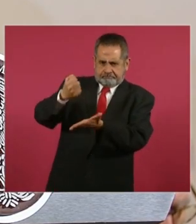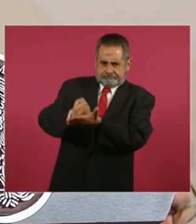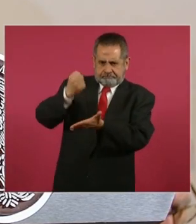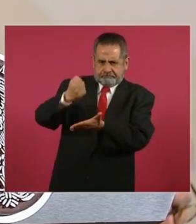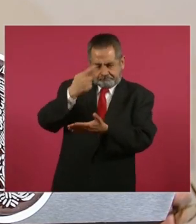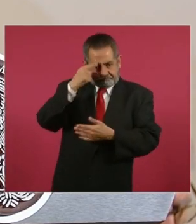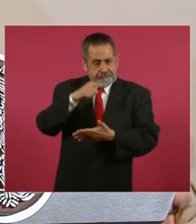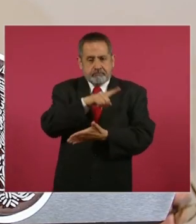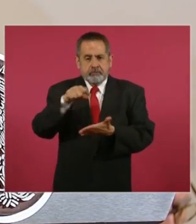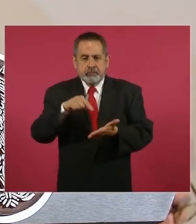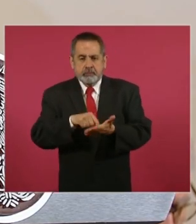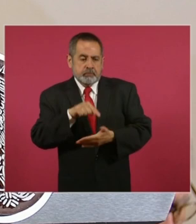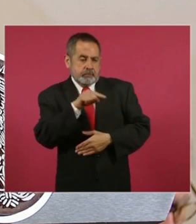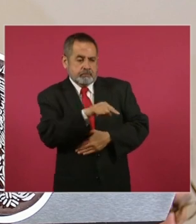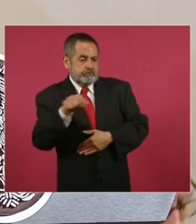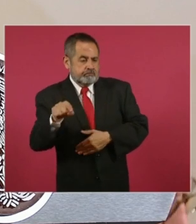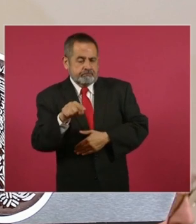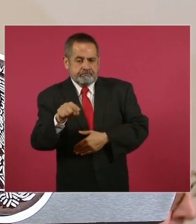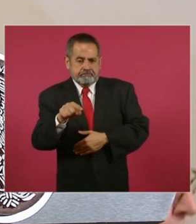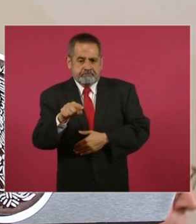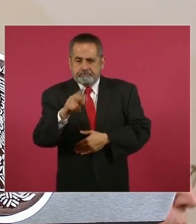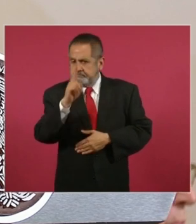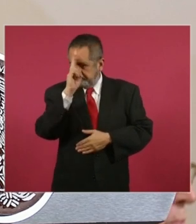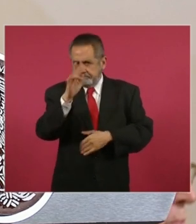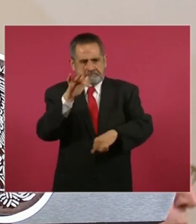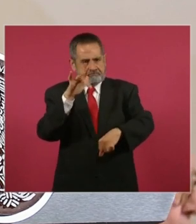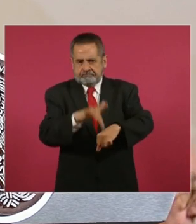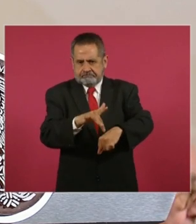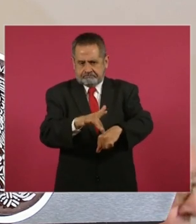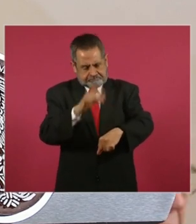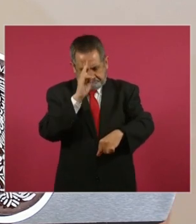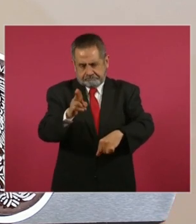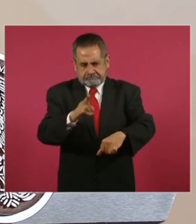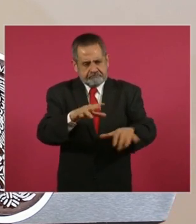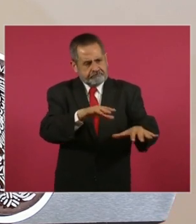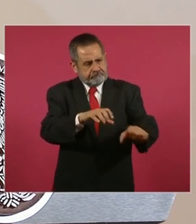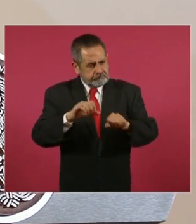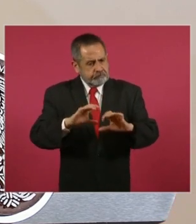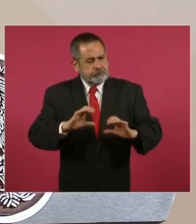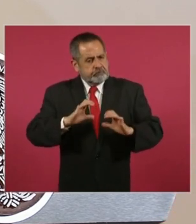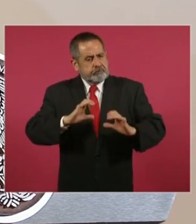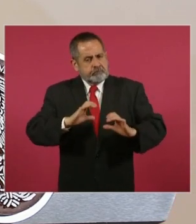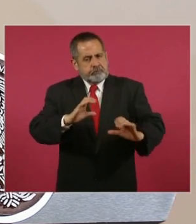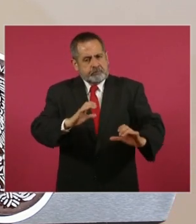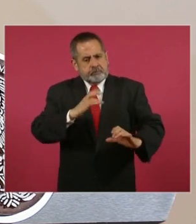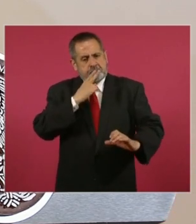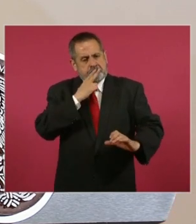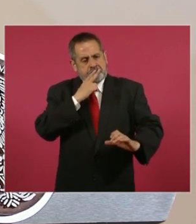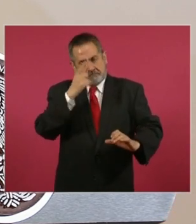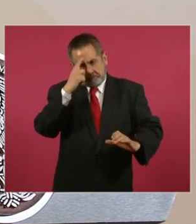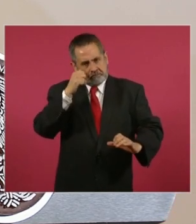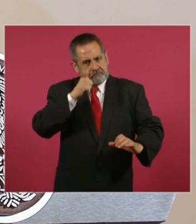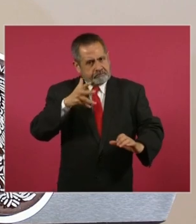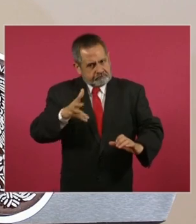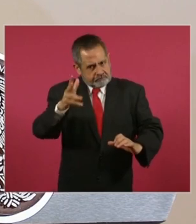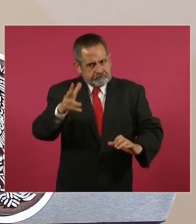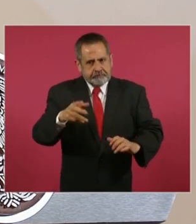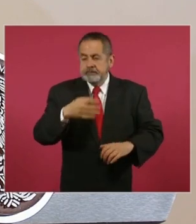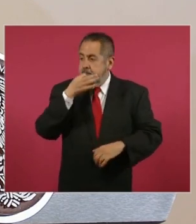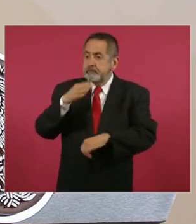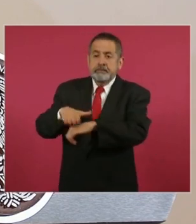protegidas, felicitar a todas y todos y desearles lo mejor a ustedes y a las familias y también a quienes nos escuchan y nos